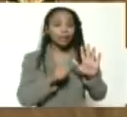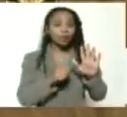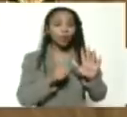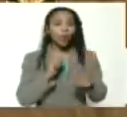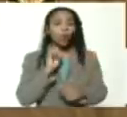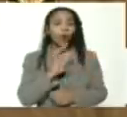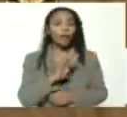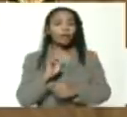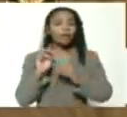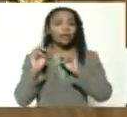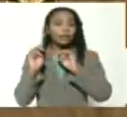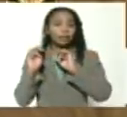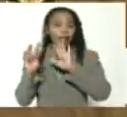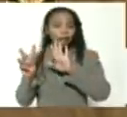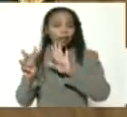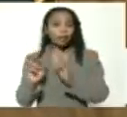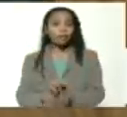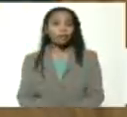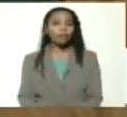34.647.